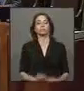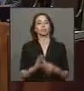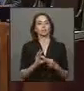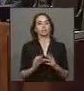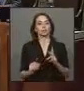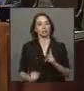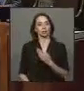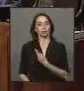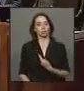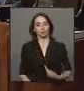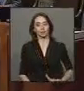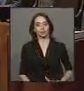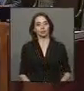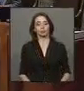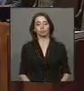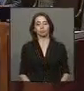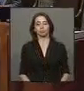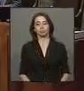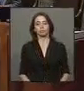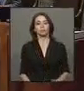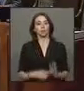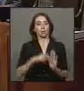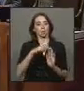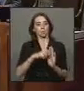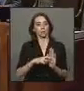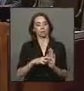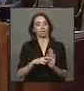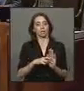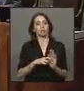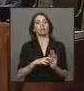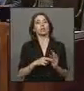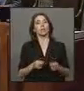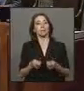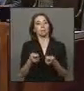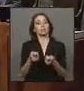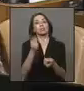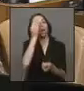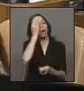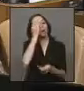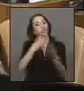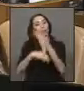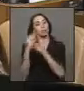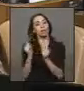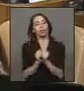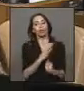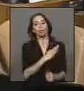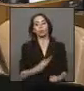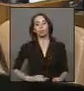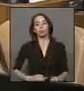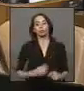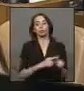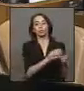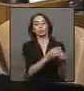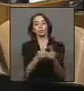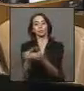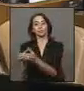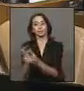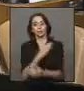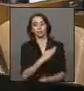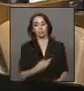Gracias, señor presidente. Este proyecto lo presentamos en agosto pasado junto a diputados de varias bancadas